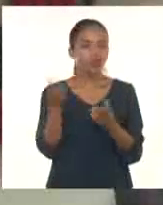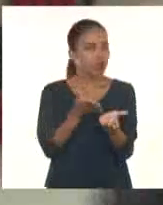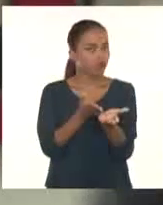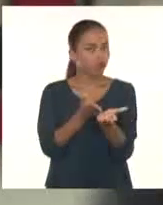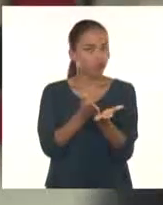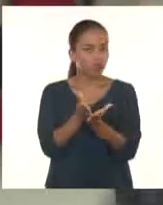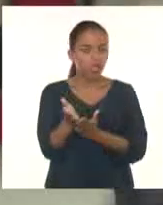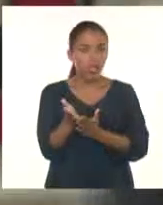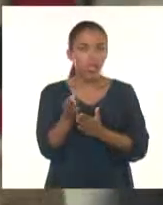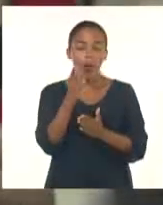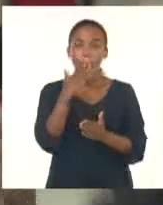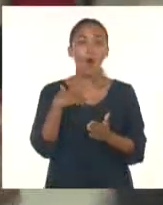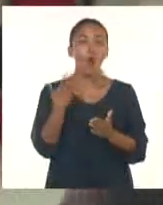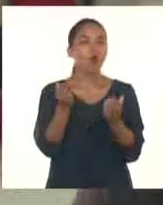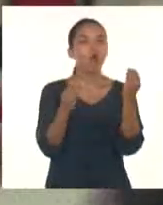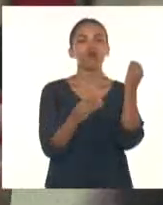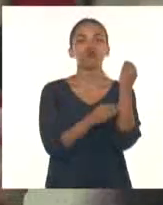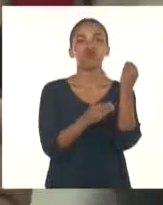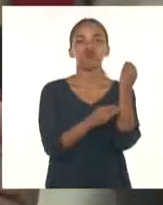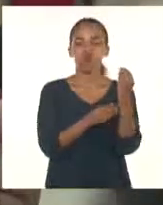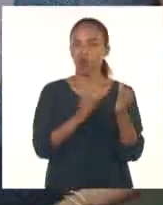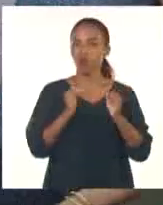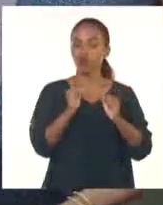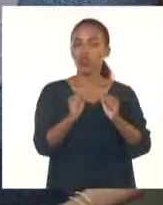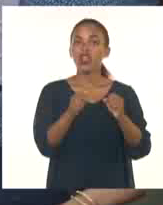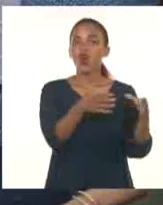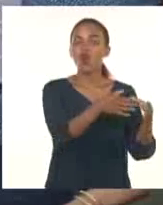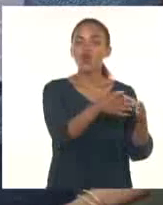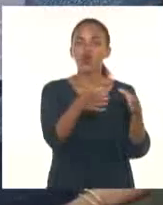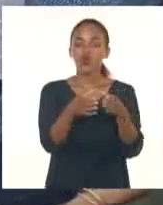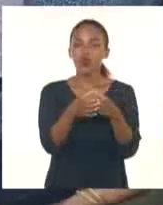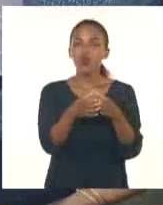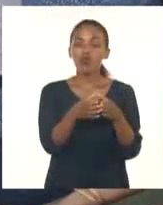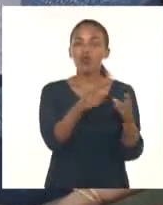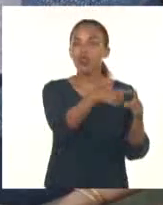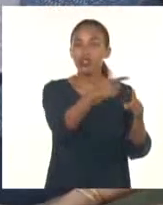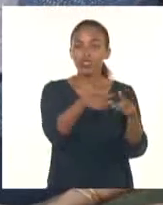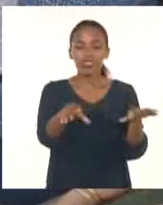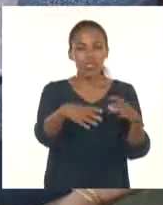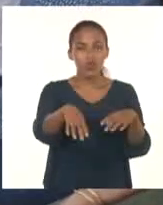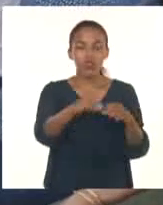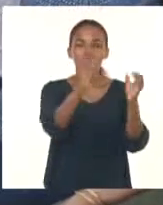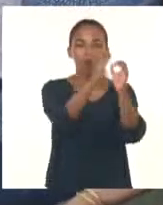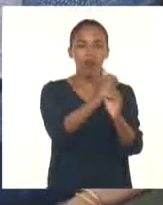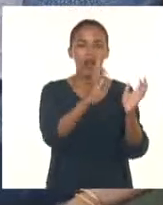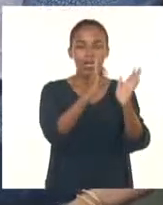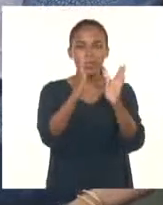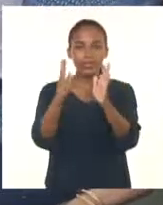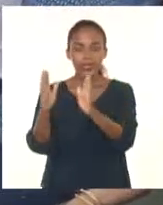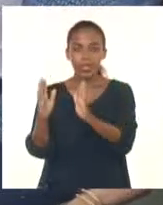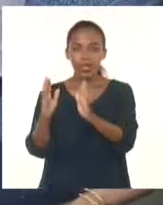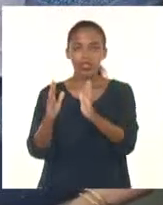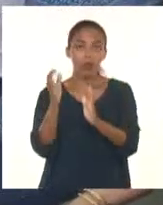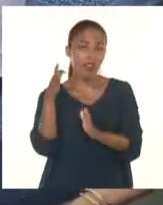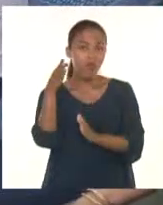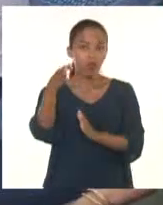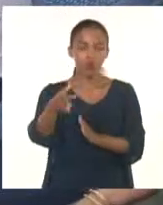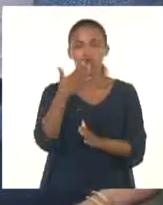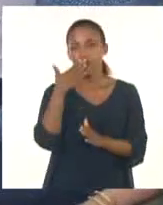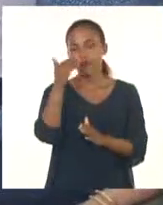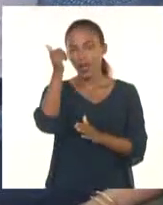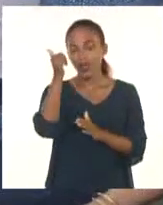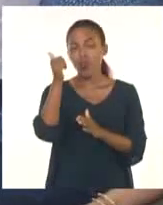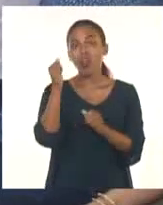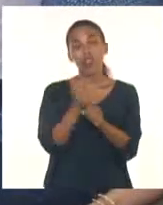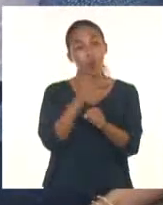salir fortalecidos. Porque hay un grupo de cosas que se están organizando para que las cosas sean mejor en el futuro. Pero hay que trabajar duro,